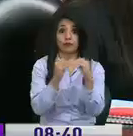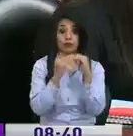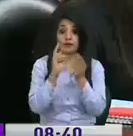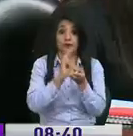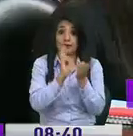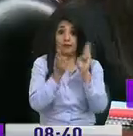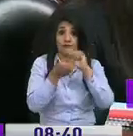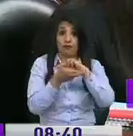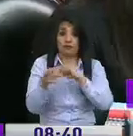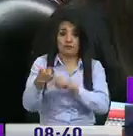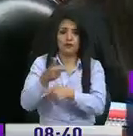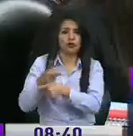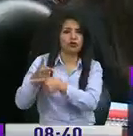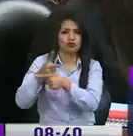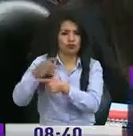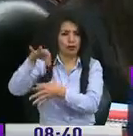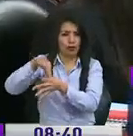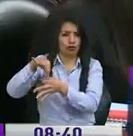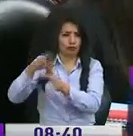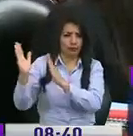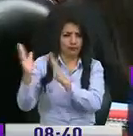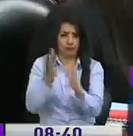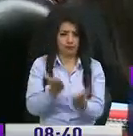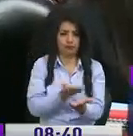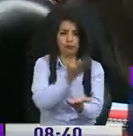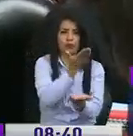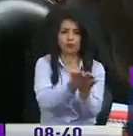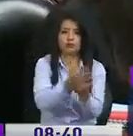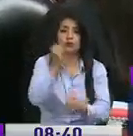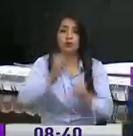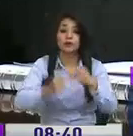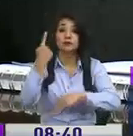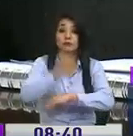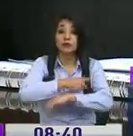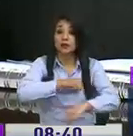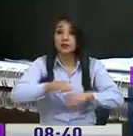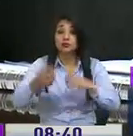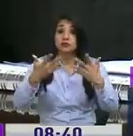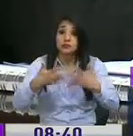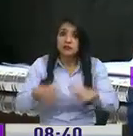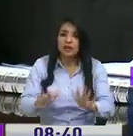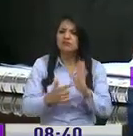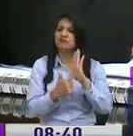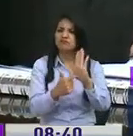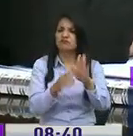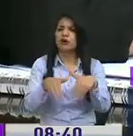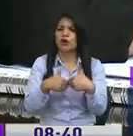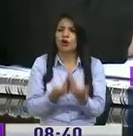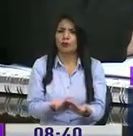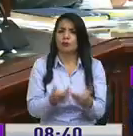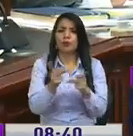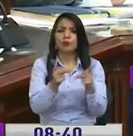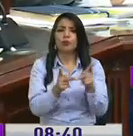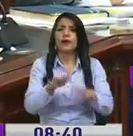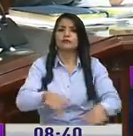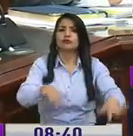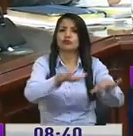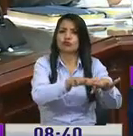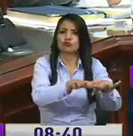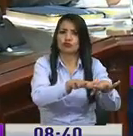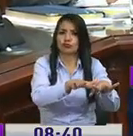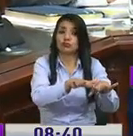el Consejo Nacional Electoral Temporal en su último día de gestión hacen referencia a la distribución de escaños, hacia donde